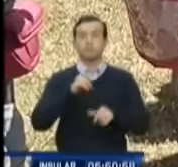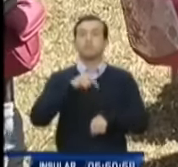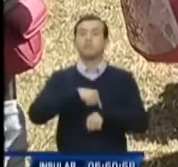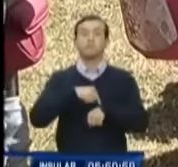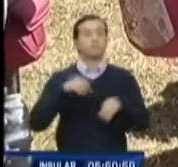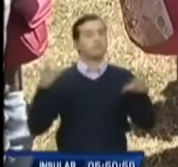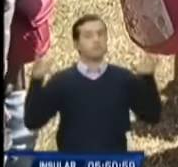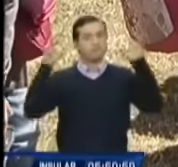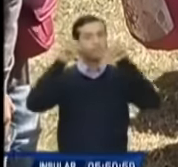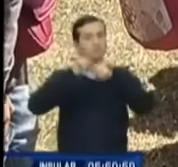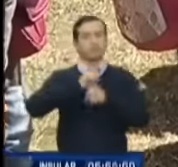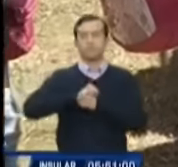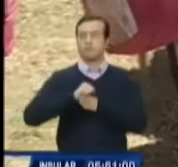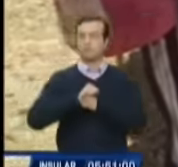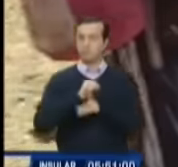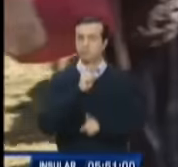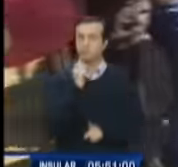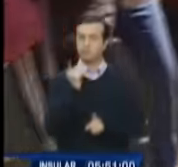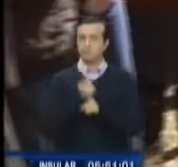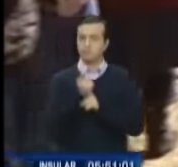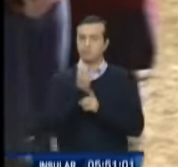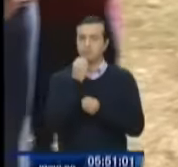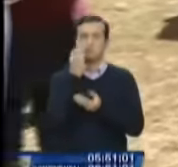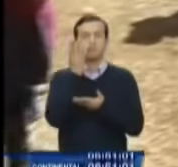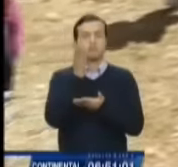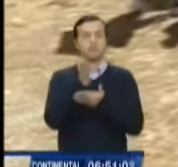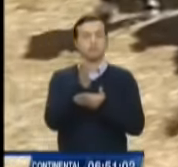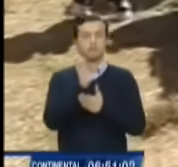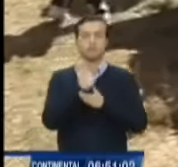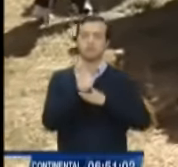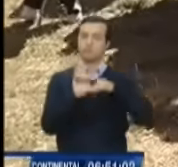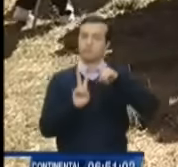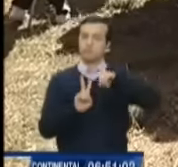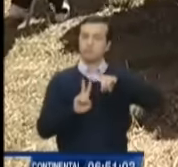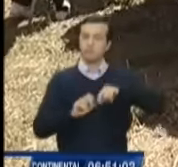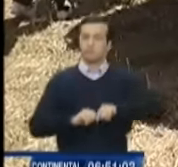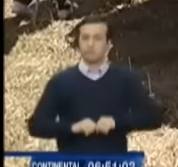En Machachi, con imágenes de José Luis Rodríguez y Johnny Acosta, Javier Ceballos, Ecuador TV.